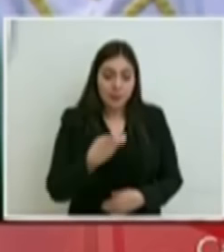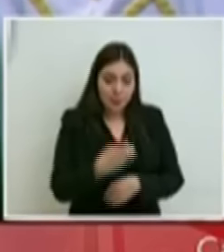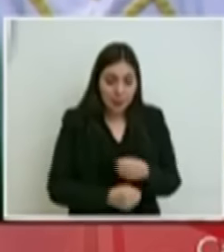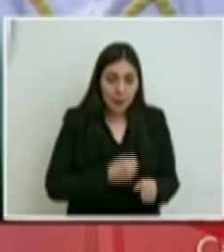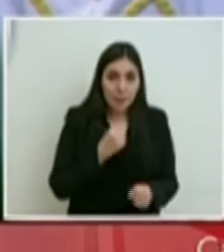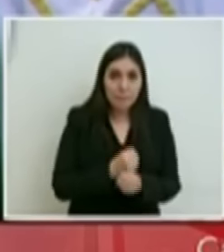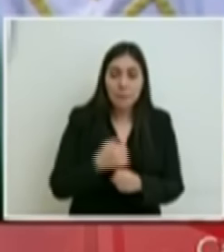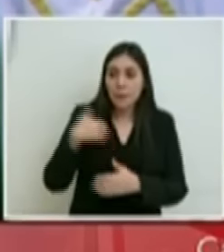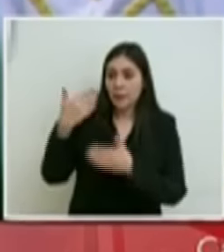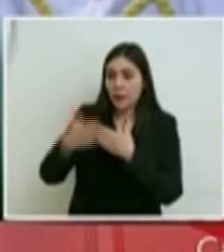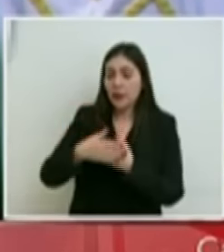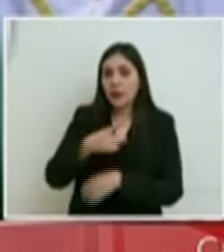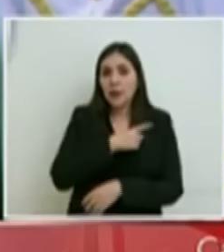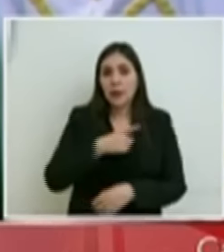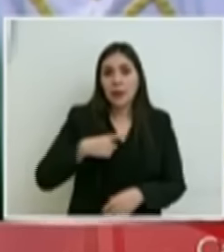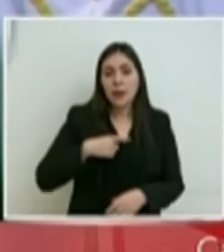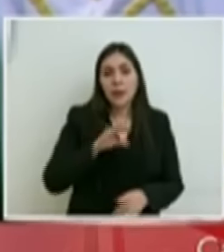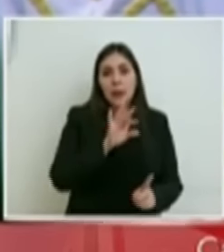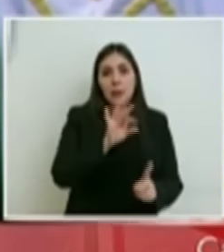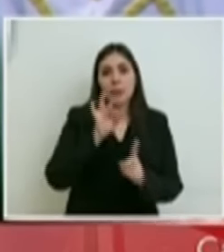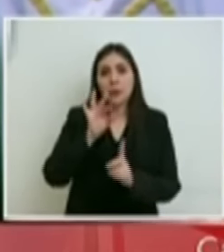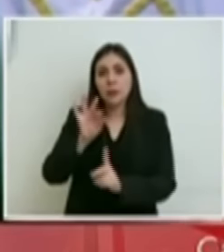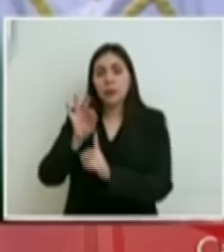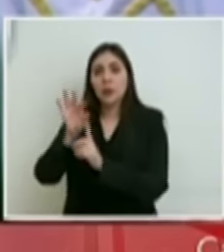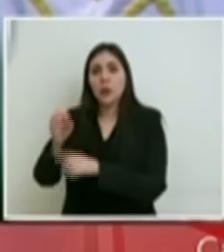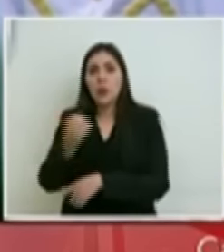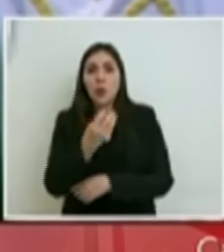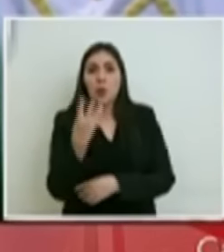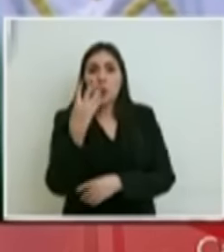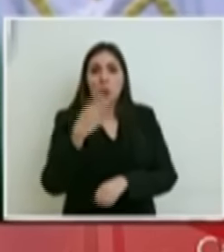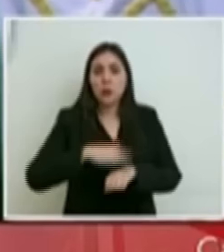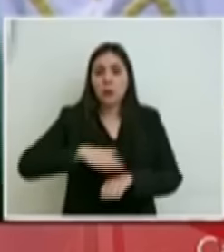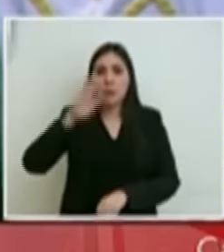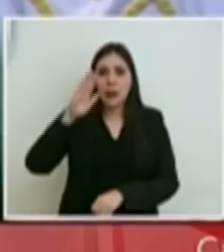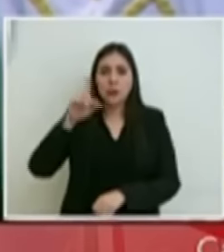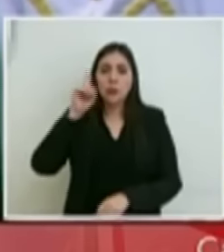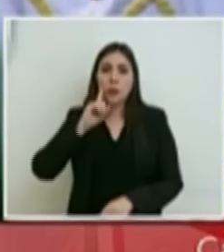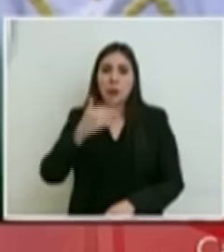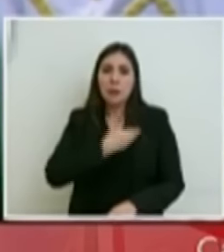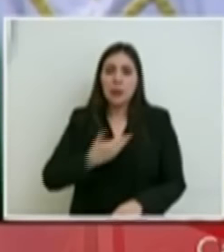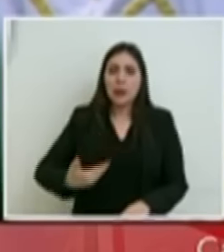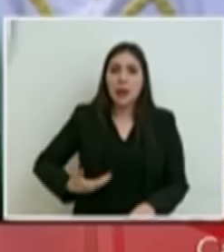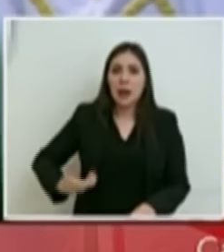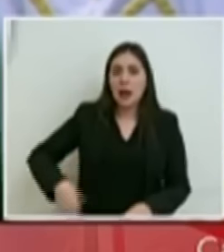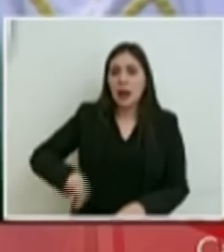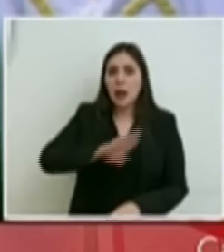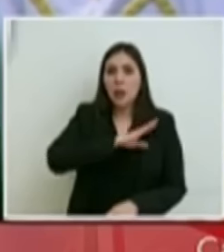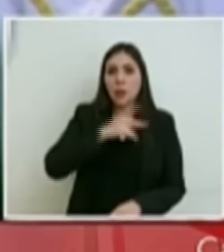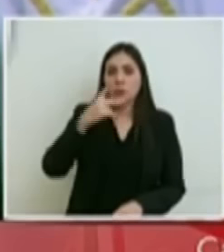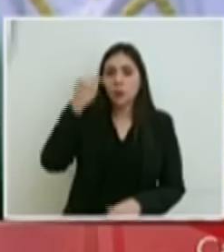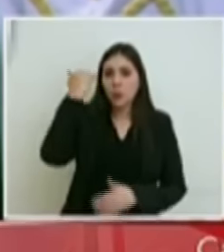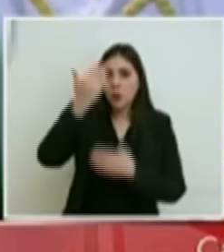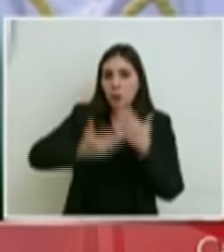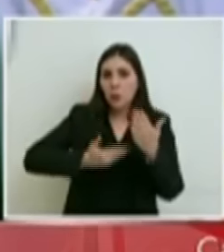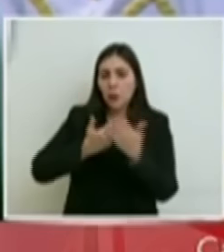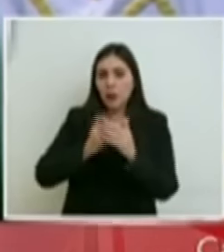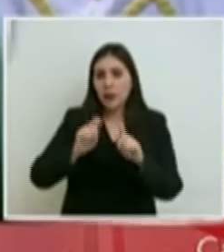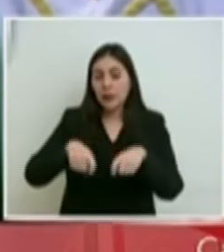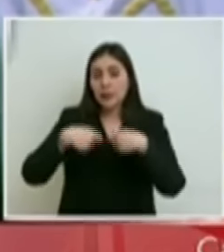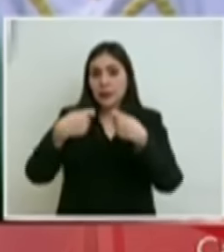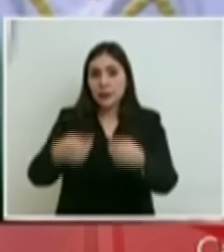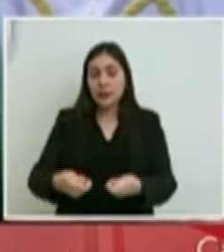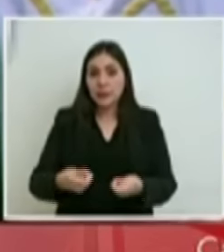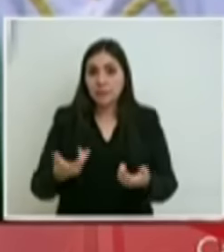designarse 4 ministros más a propuesta de la presidenta Sheinbaum. Es decir, tendría el